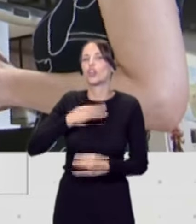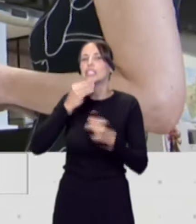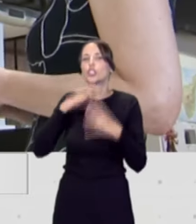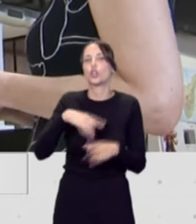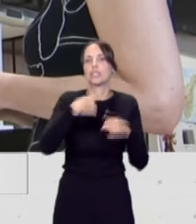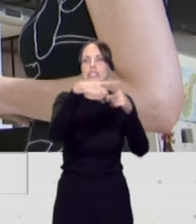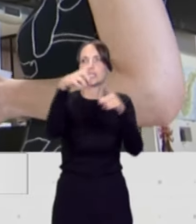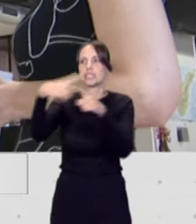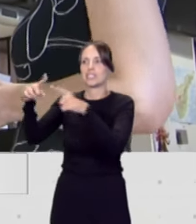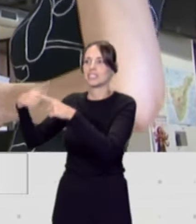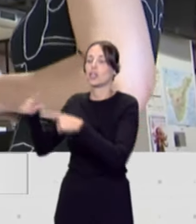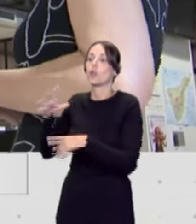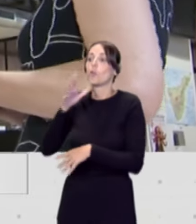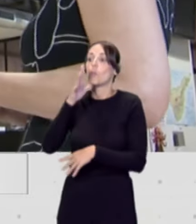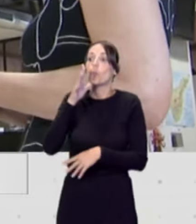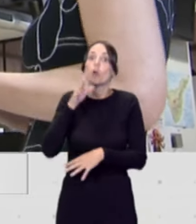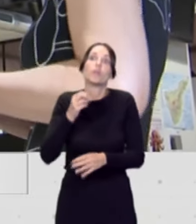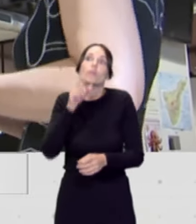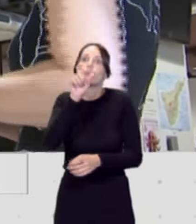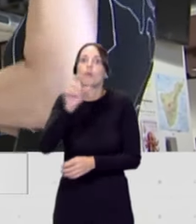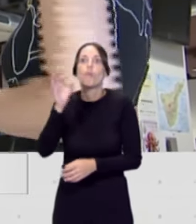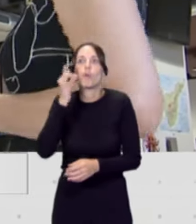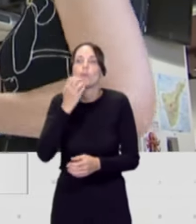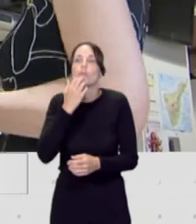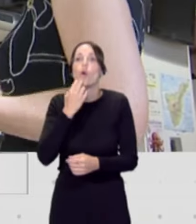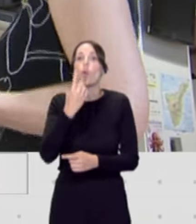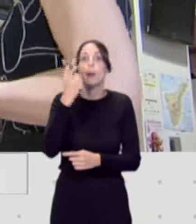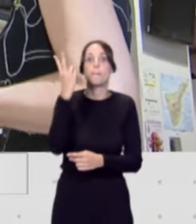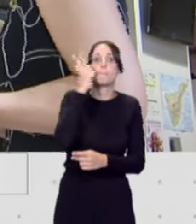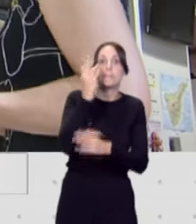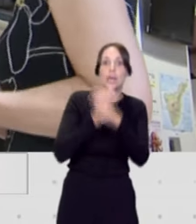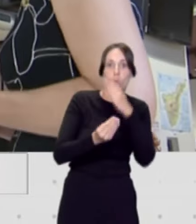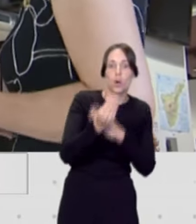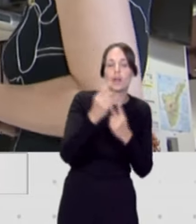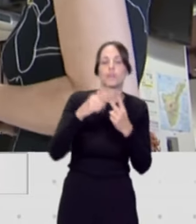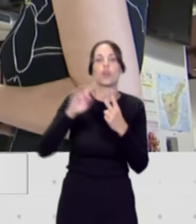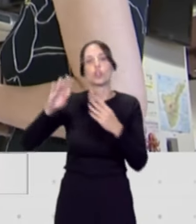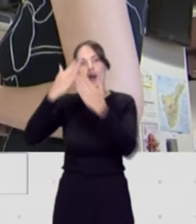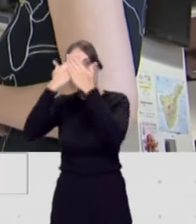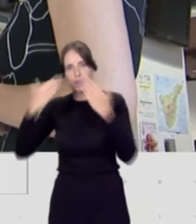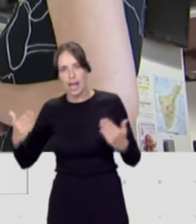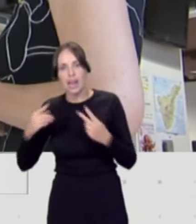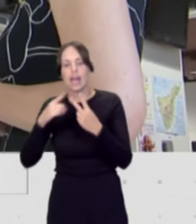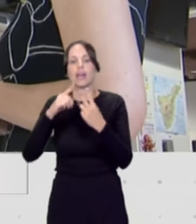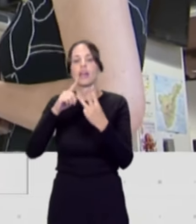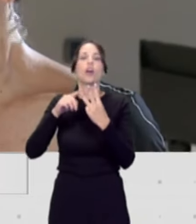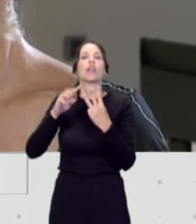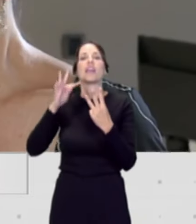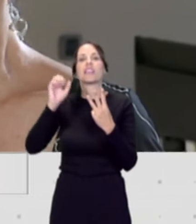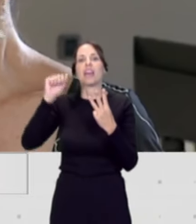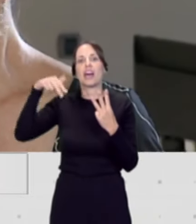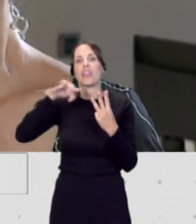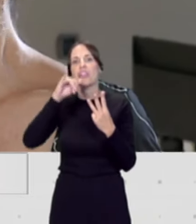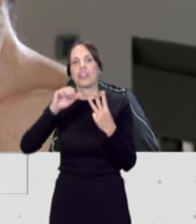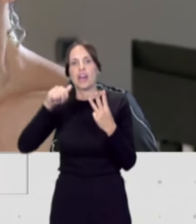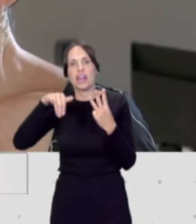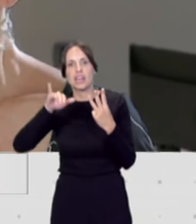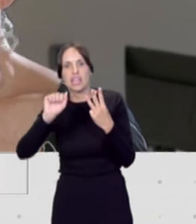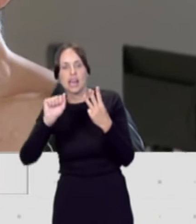pues hay mujeres, pues hay una chica peruana, hay otra afgana, como comentaba, otra de Tanzania, hay